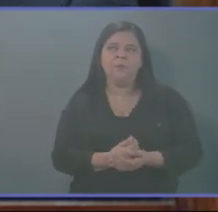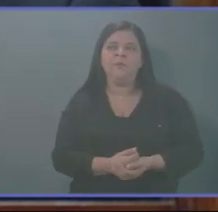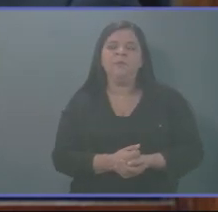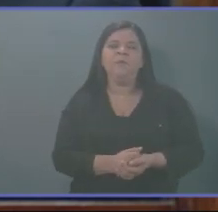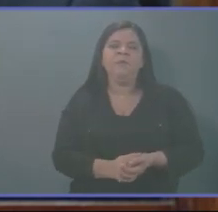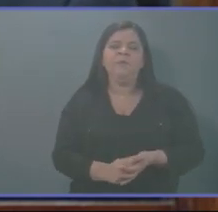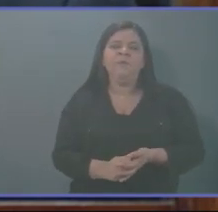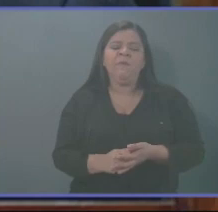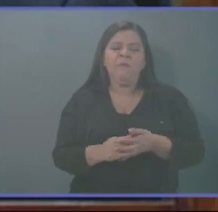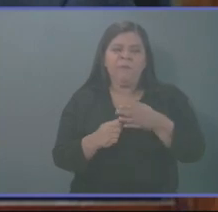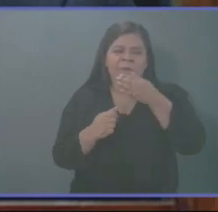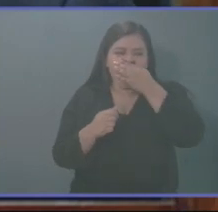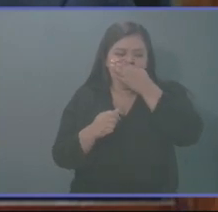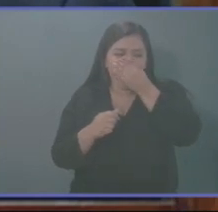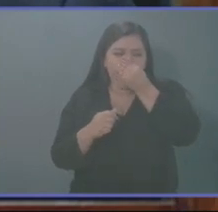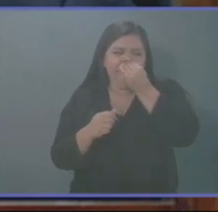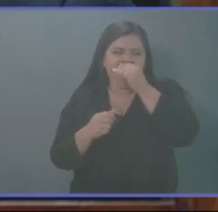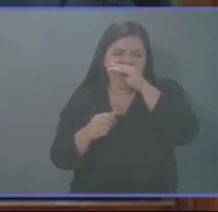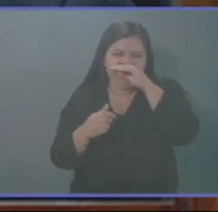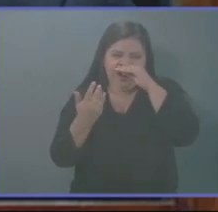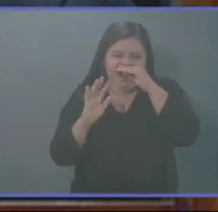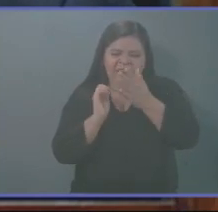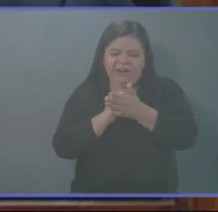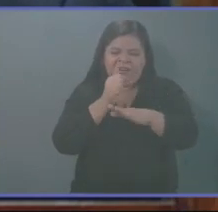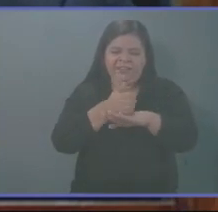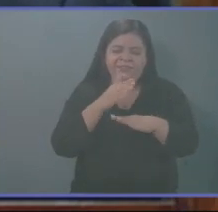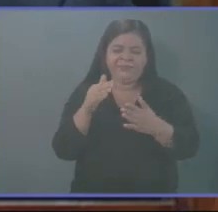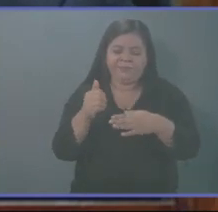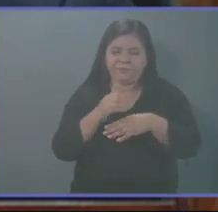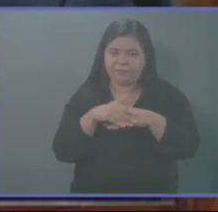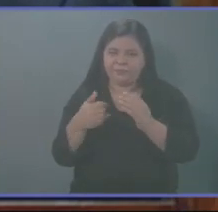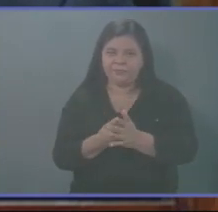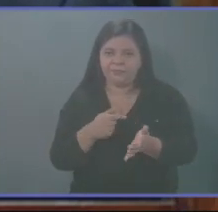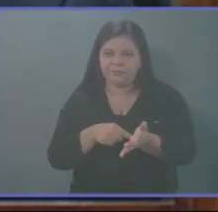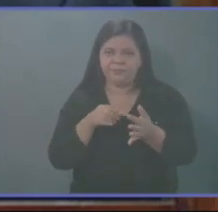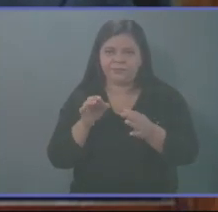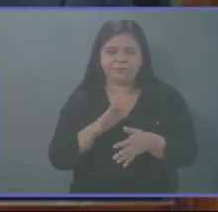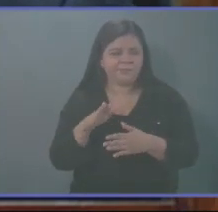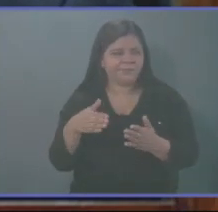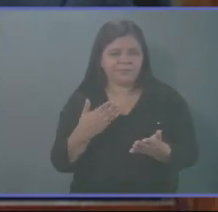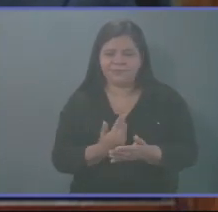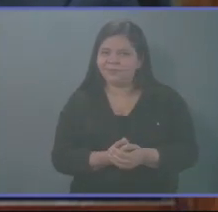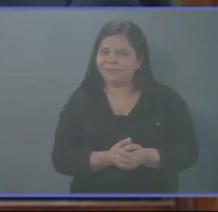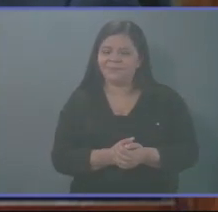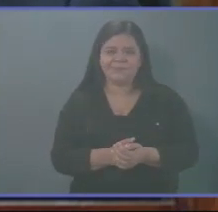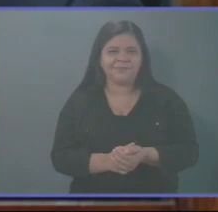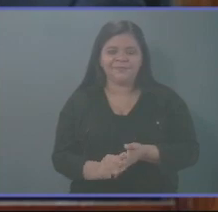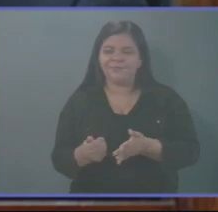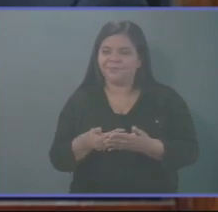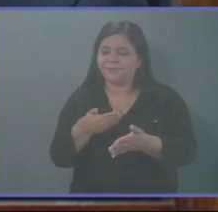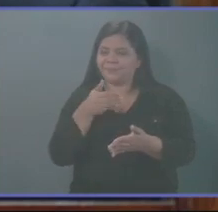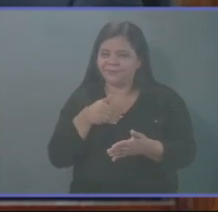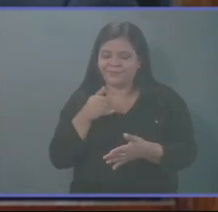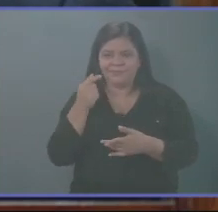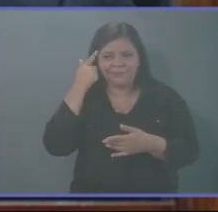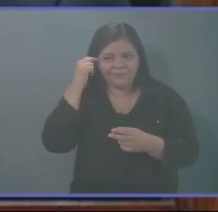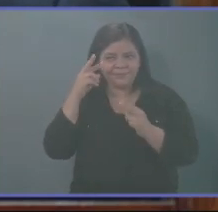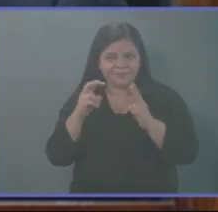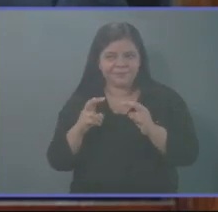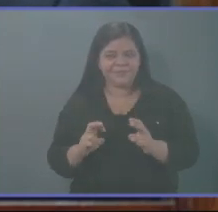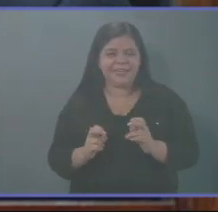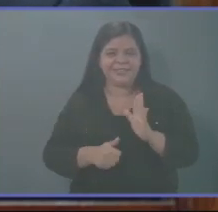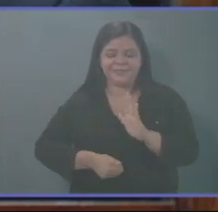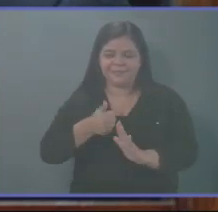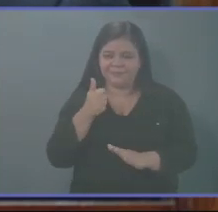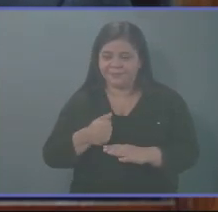a alguno de sus miembros. Una vez determinado que las acusaciones no son infundadas, previo al examen y análisis de